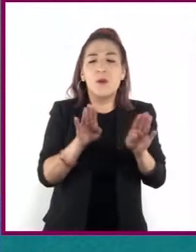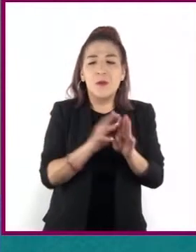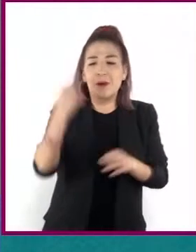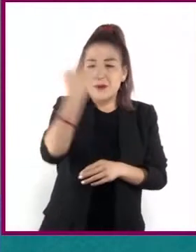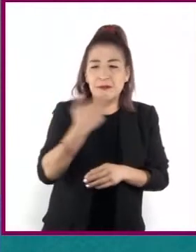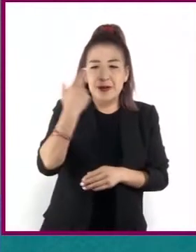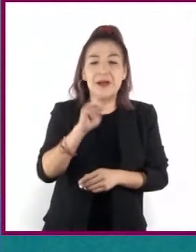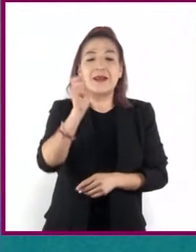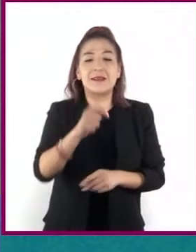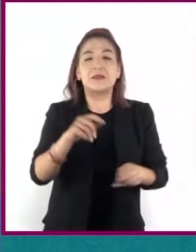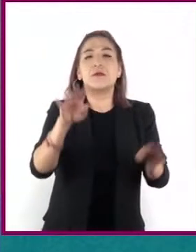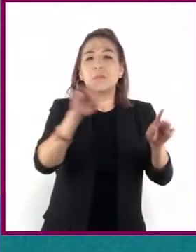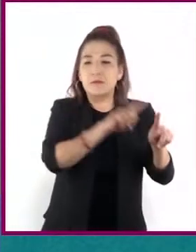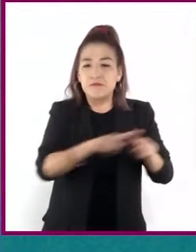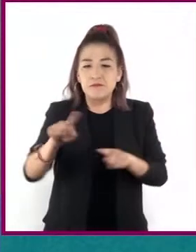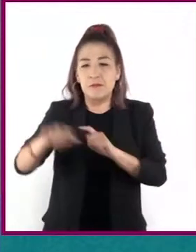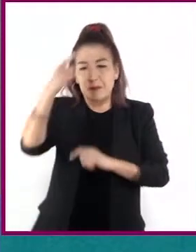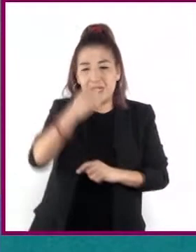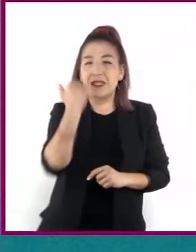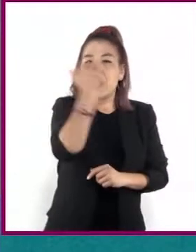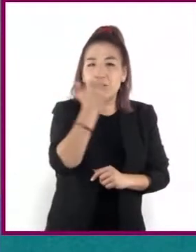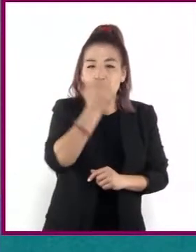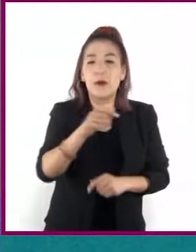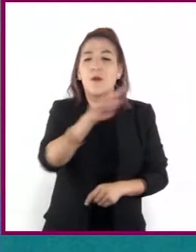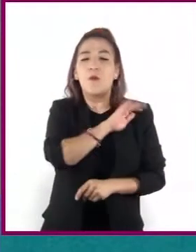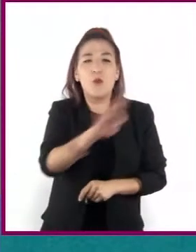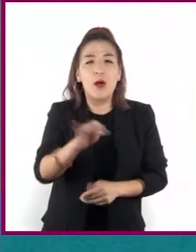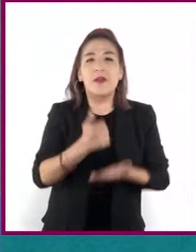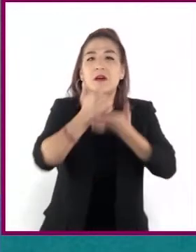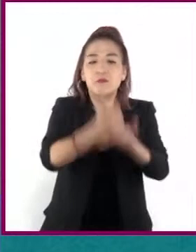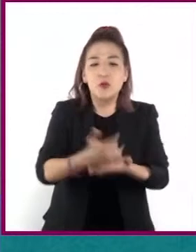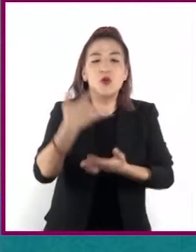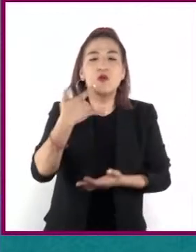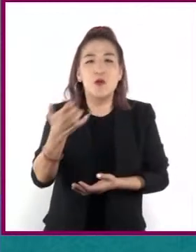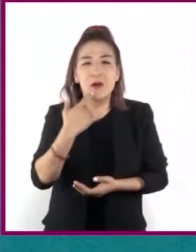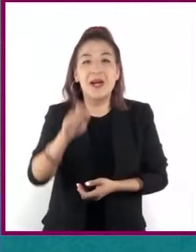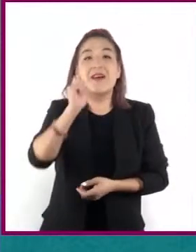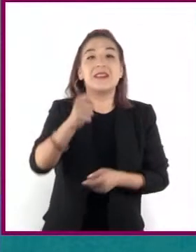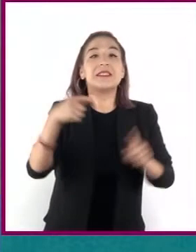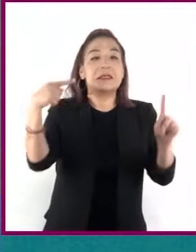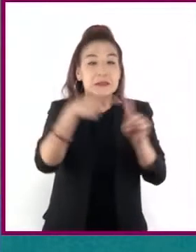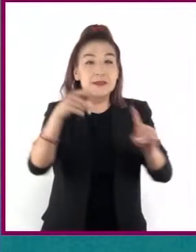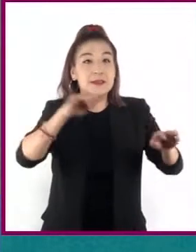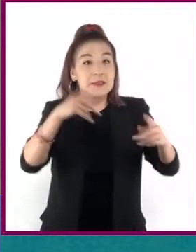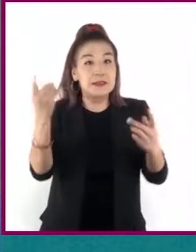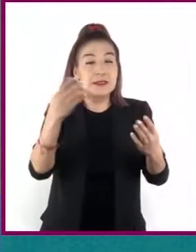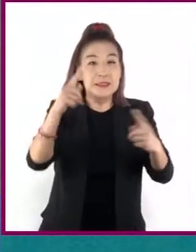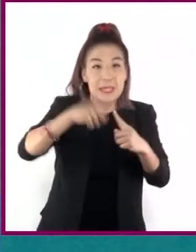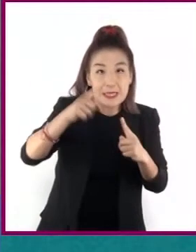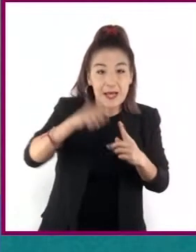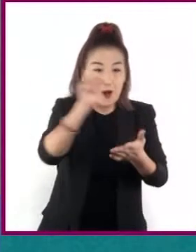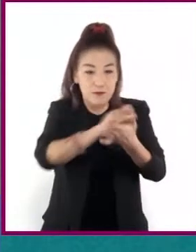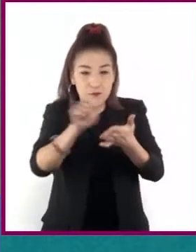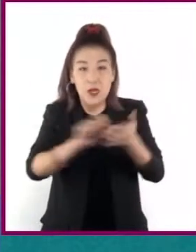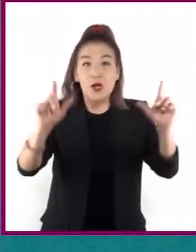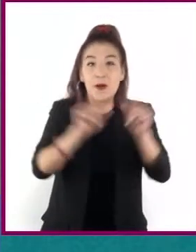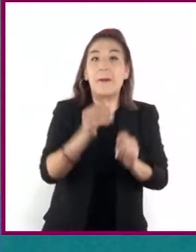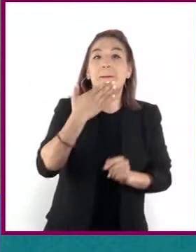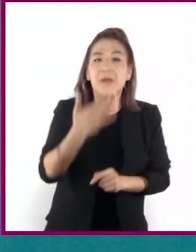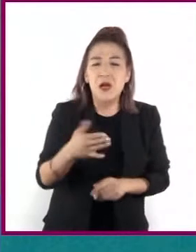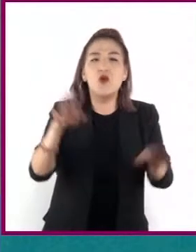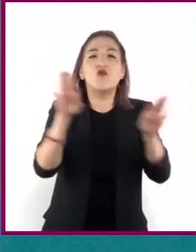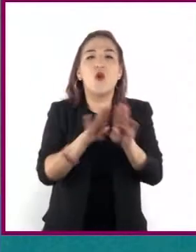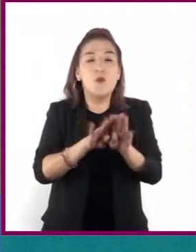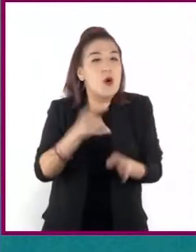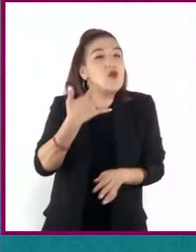es la capacidad de la o el alumno para juzgar sus logros respecto a una tarea determinada. Significa describir cómo